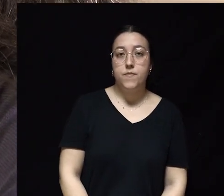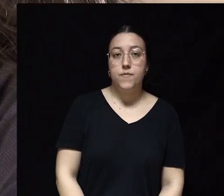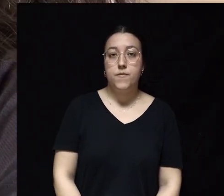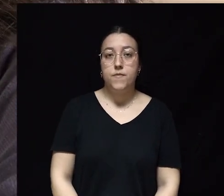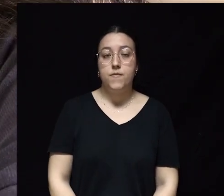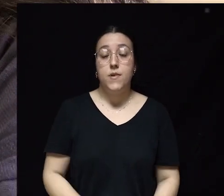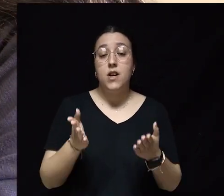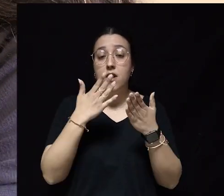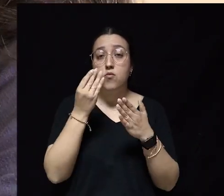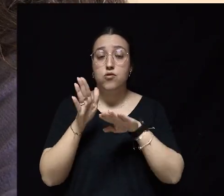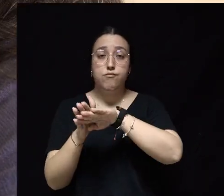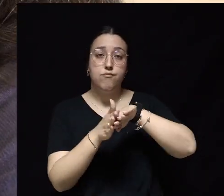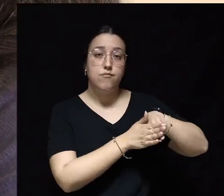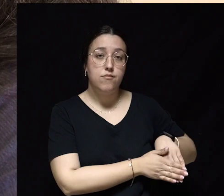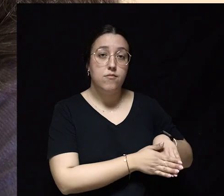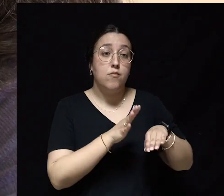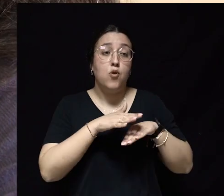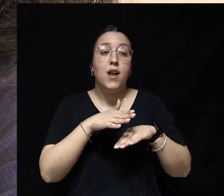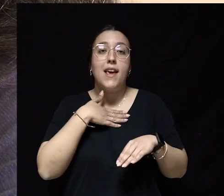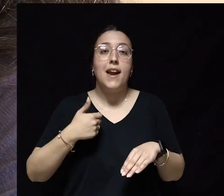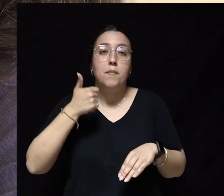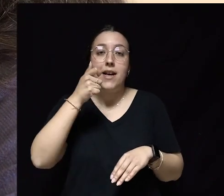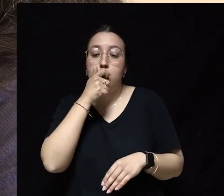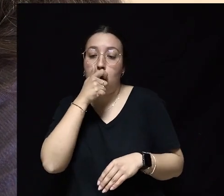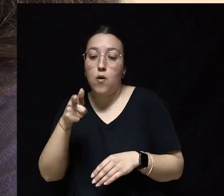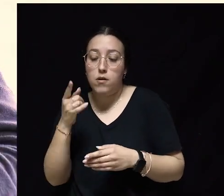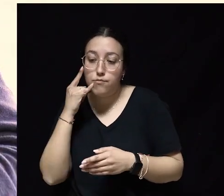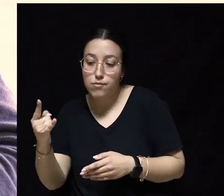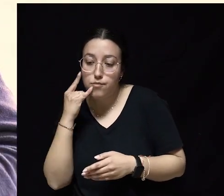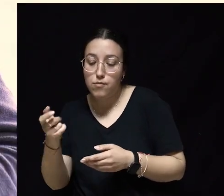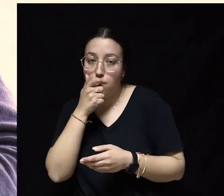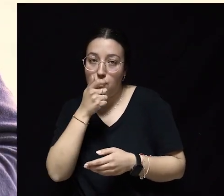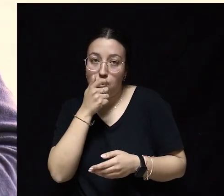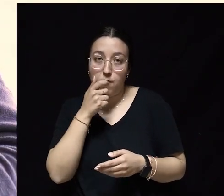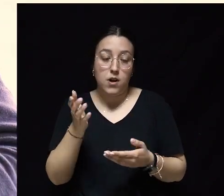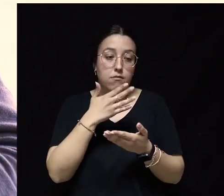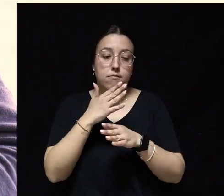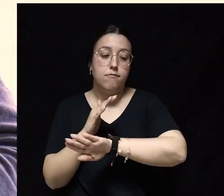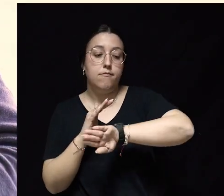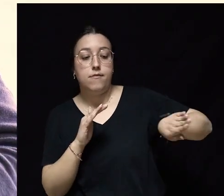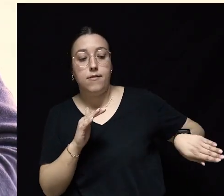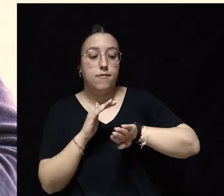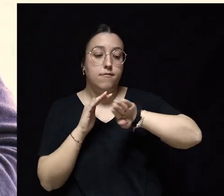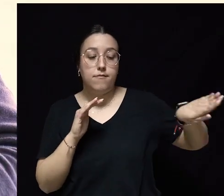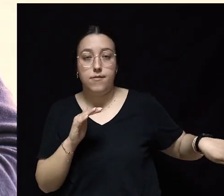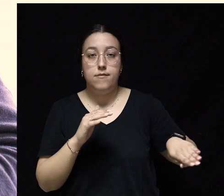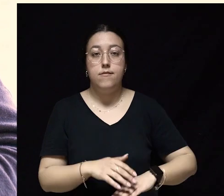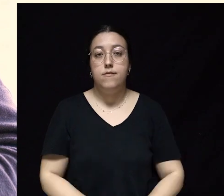escolar, es que dejan la lectura para poder estar en las nuevas